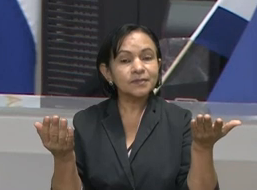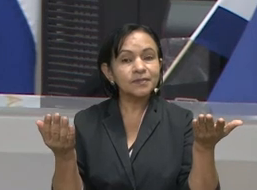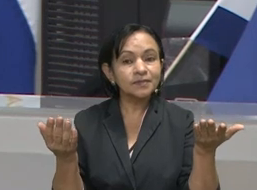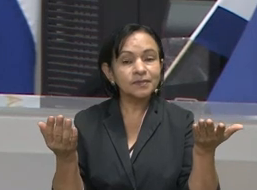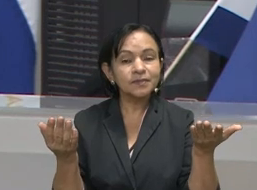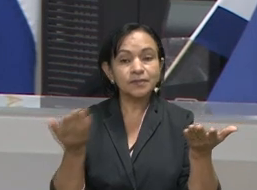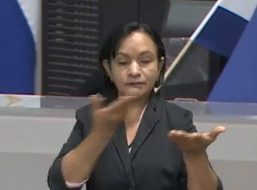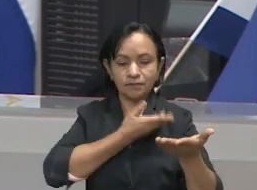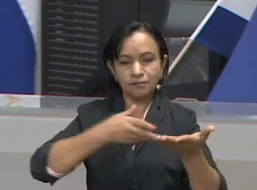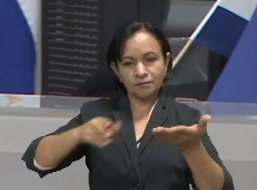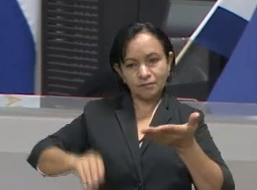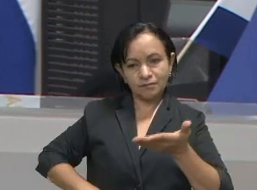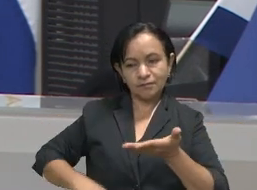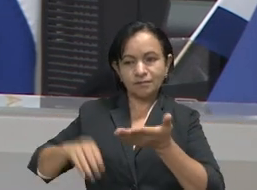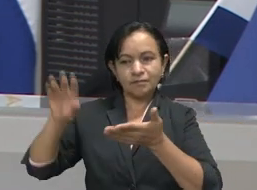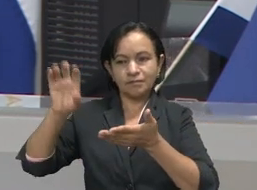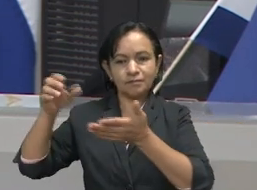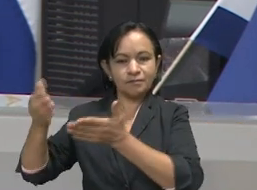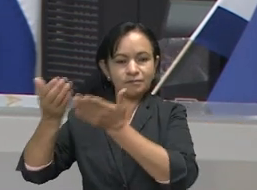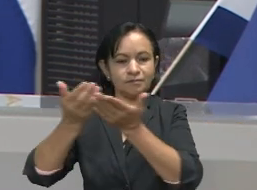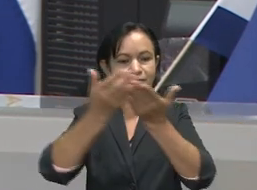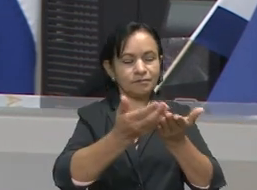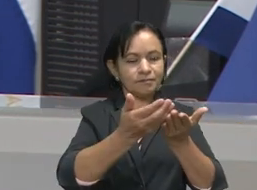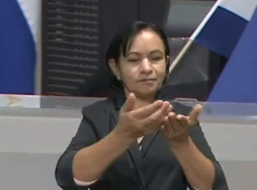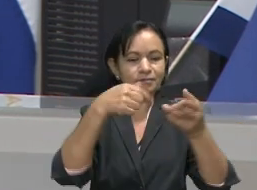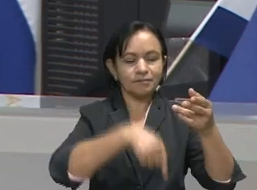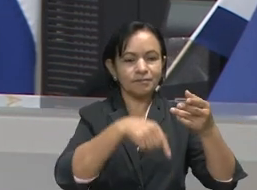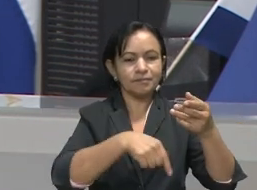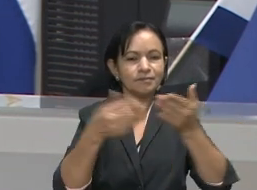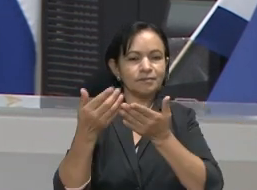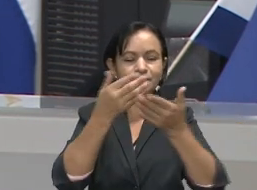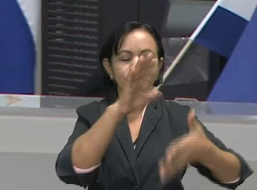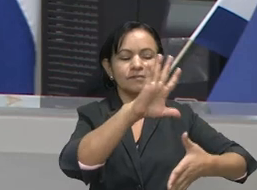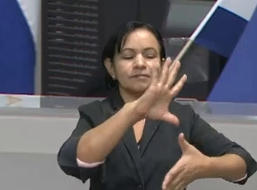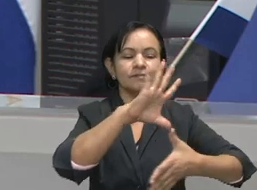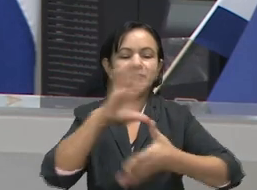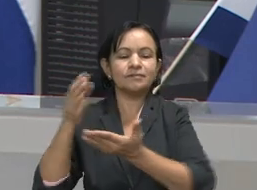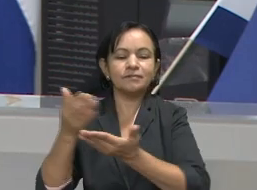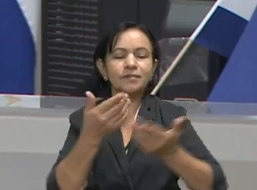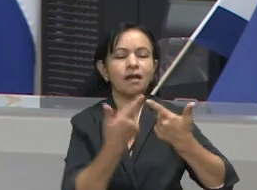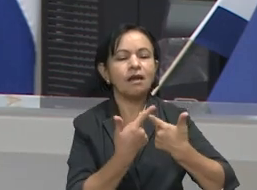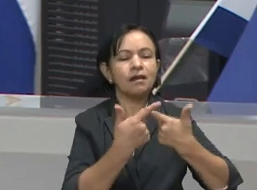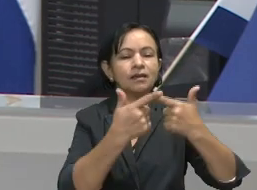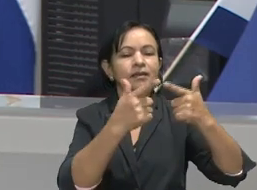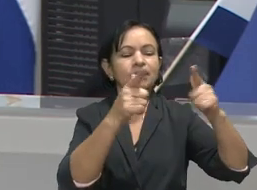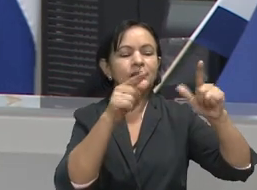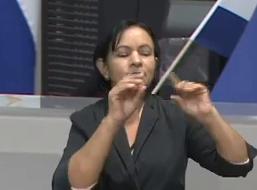que los españoles y los europeos vinieron a América a liberarnos,